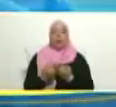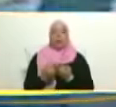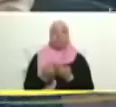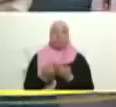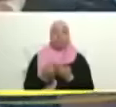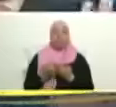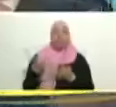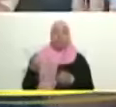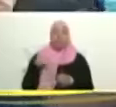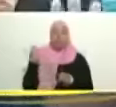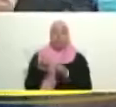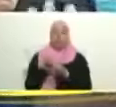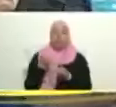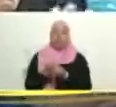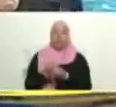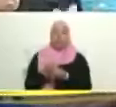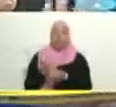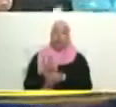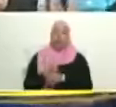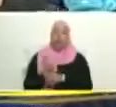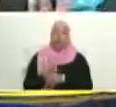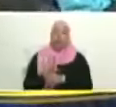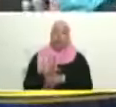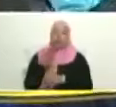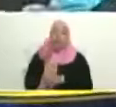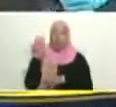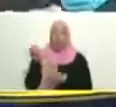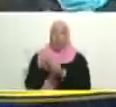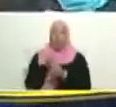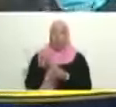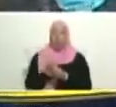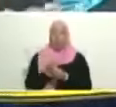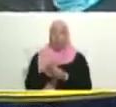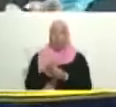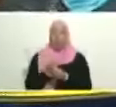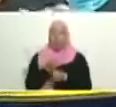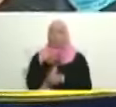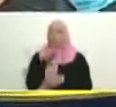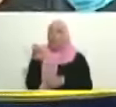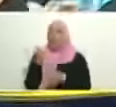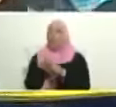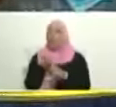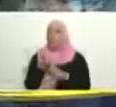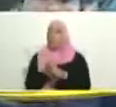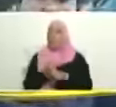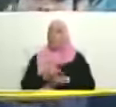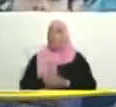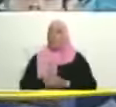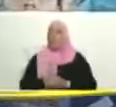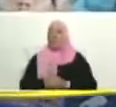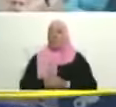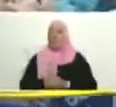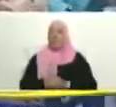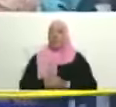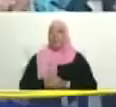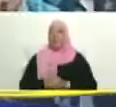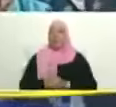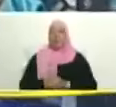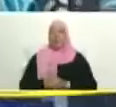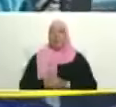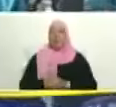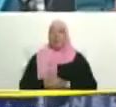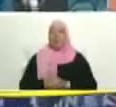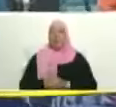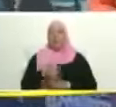que garantizarlo de inmediato. Rubén Santiago me lo garantiza. Me pide los recursos de